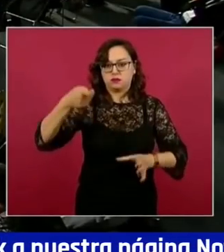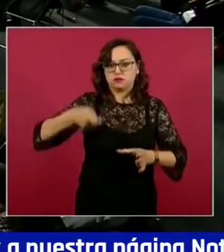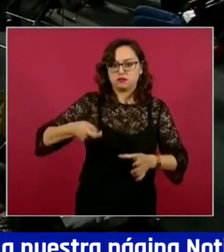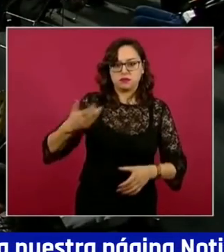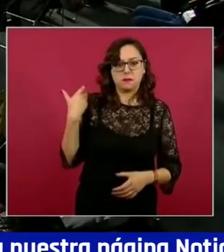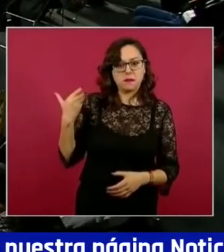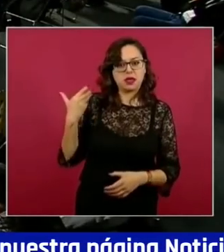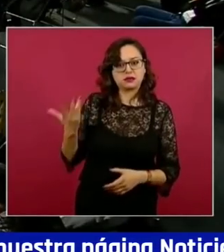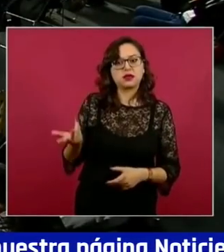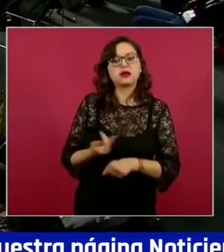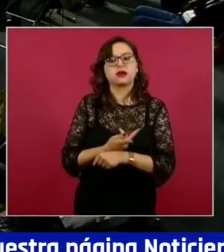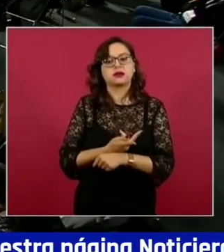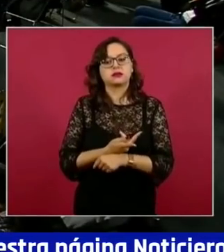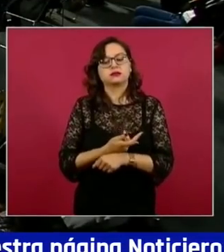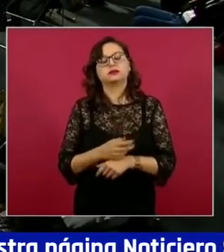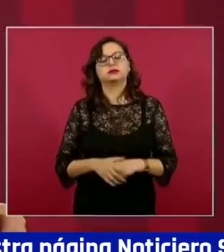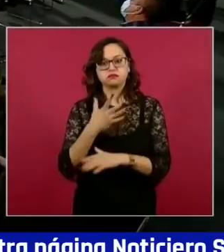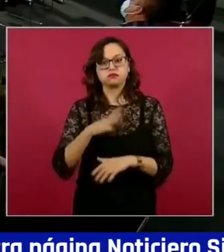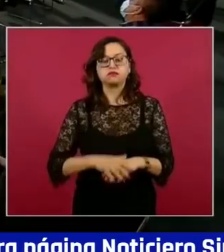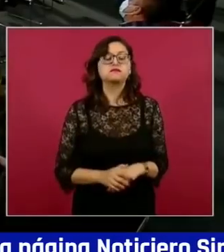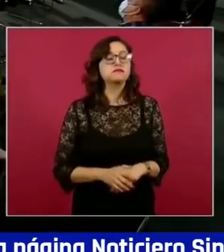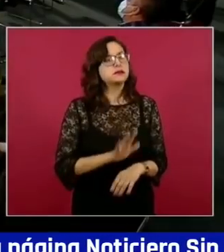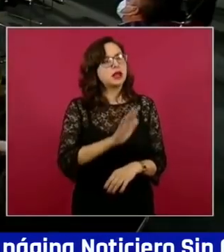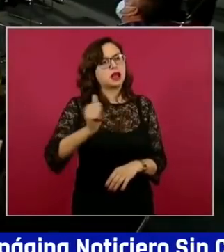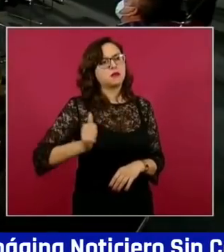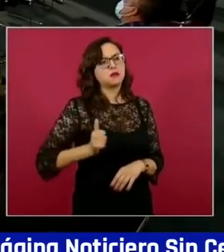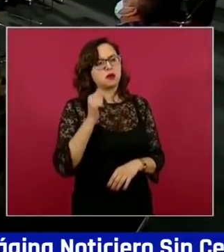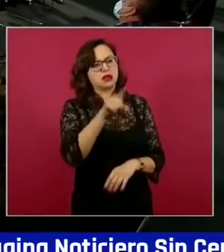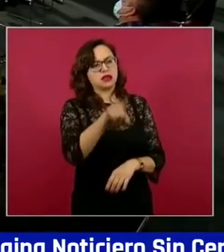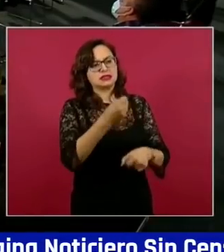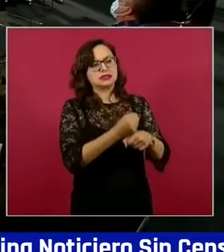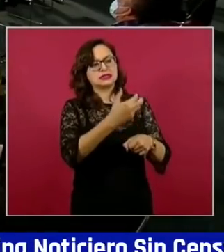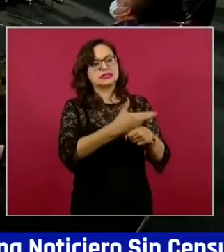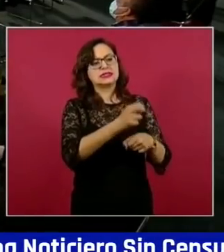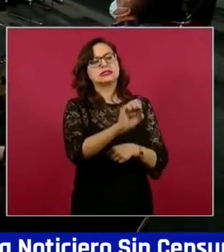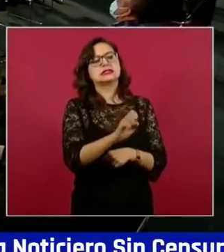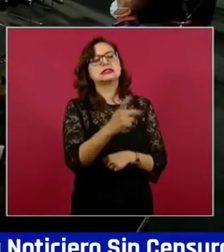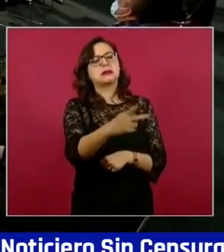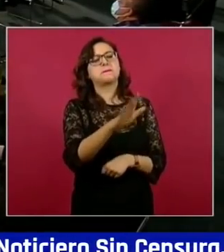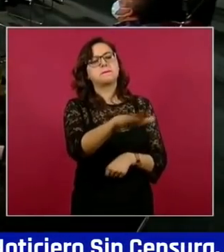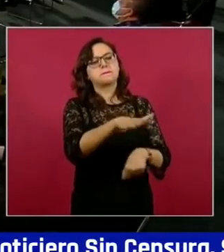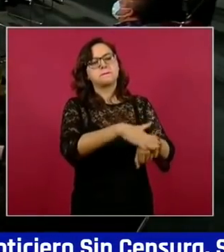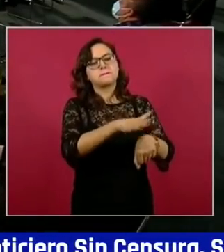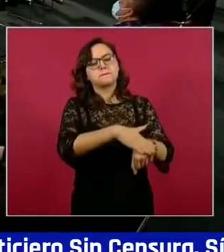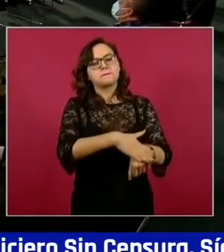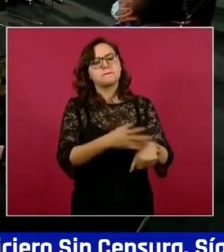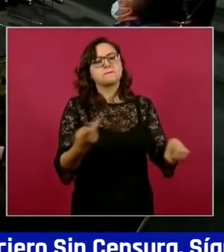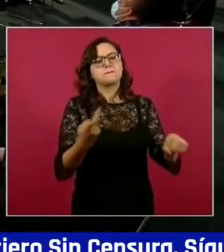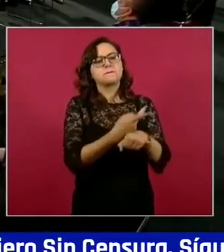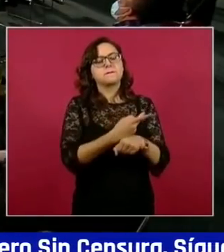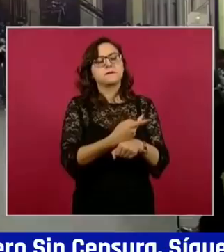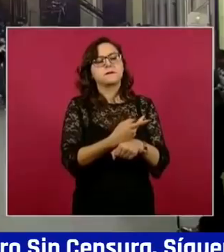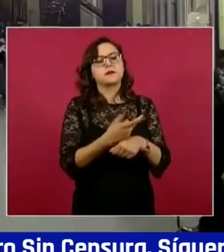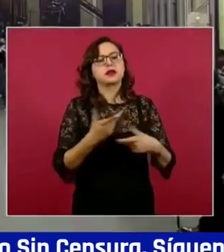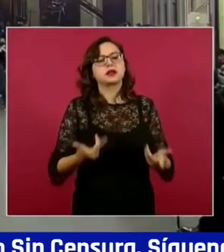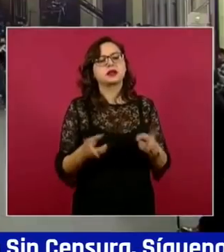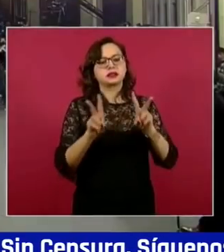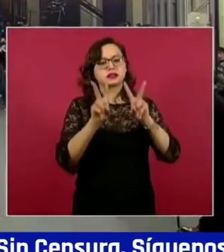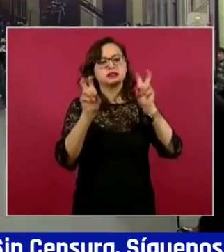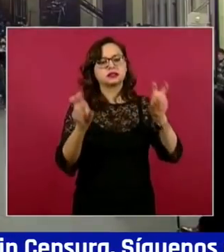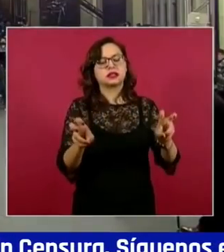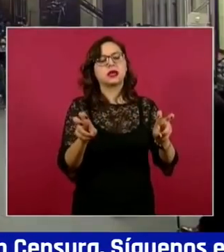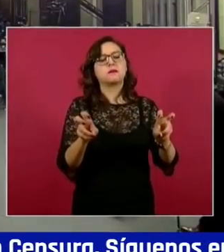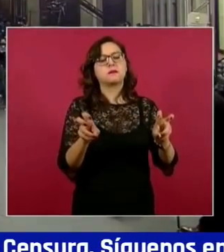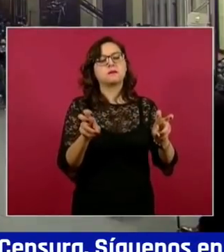que el problema es lo que dice el presidente, la falla de origen es el modelo imperante durante mucho tiempo, que se dejan de